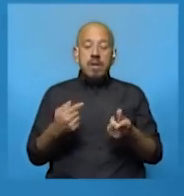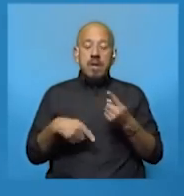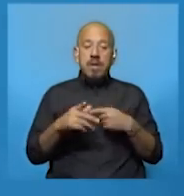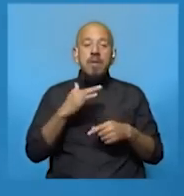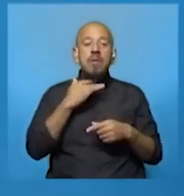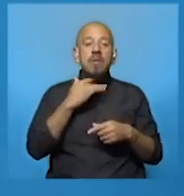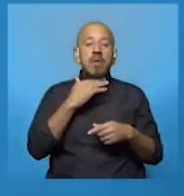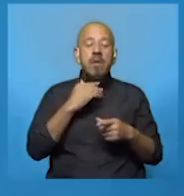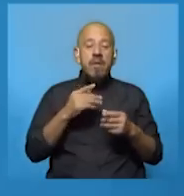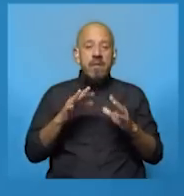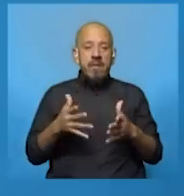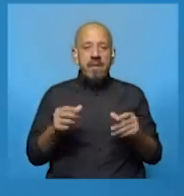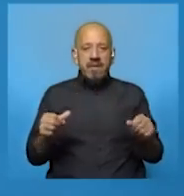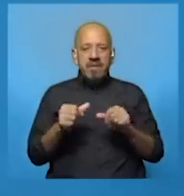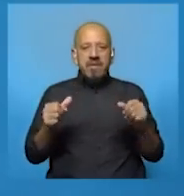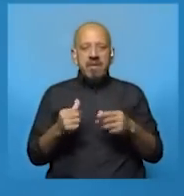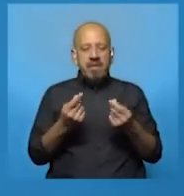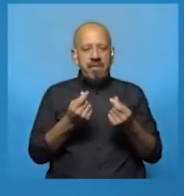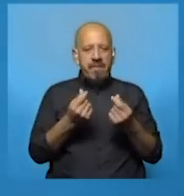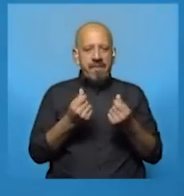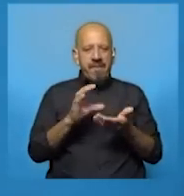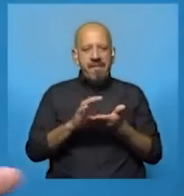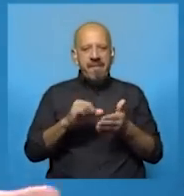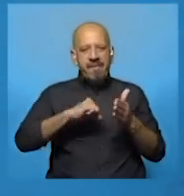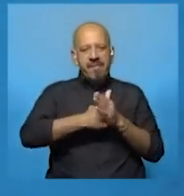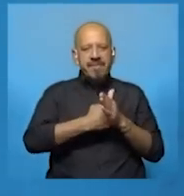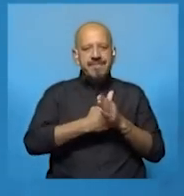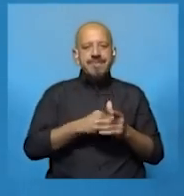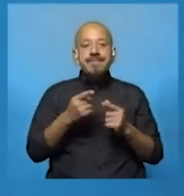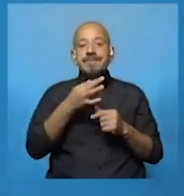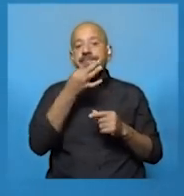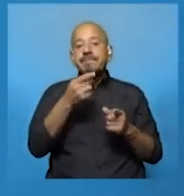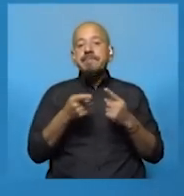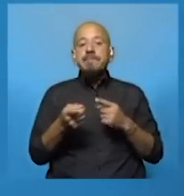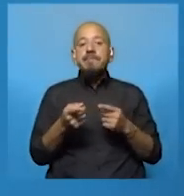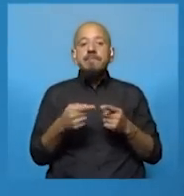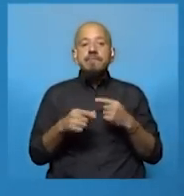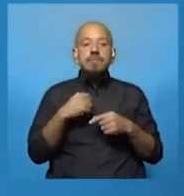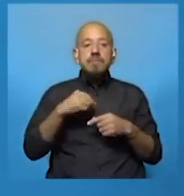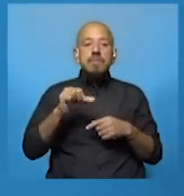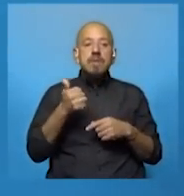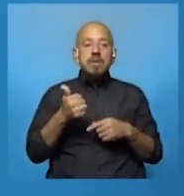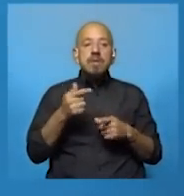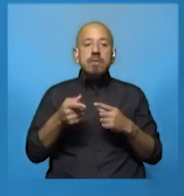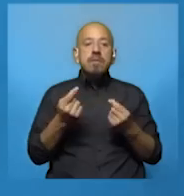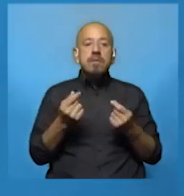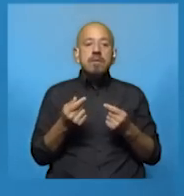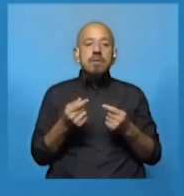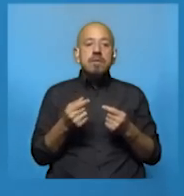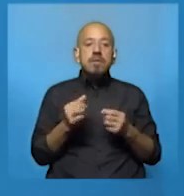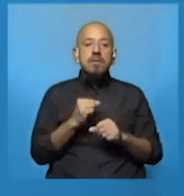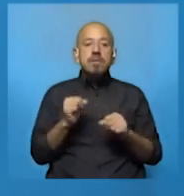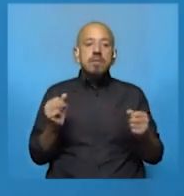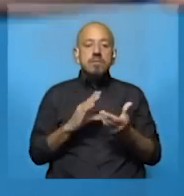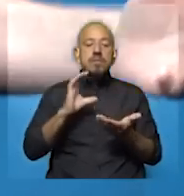una actividad criminal qué hacía él con ese dinero lo ponía en el banco como justificaba que ganaba ese dinero y lo pueda poner